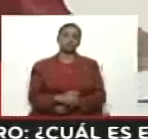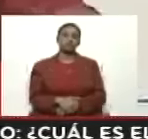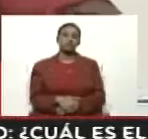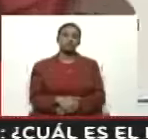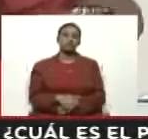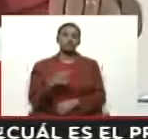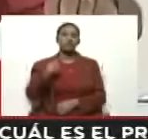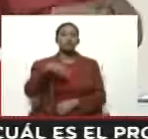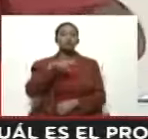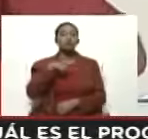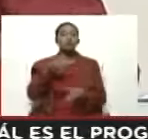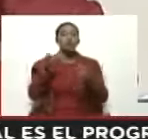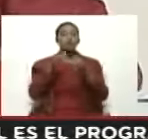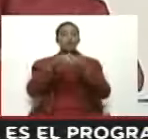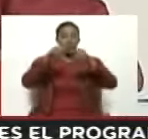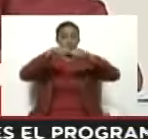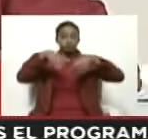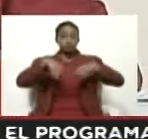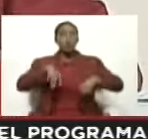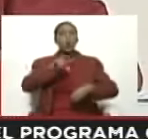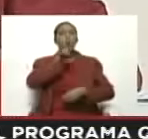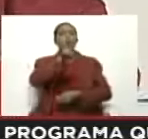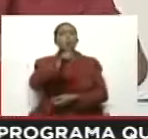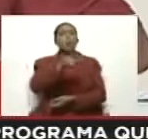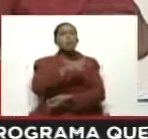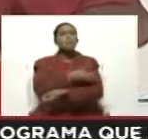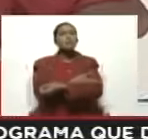1.800.000, por aquí tiene el papelito,